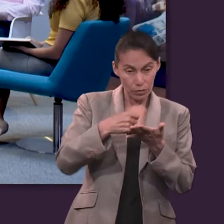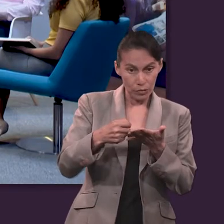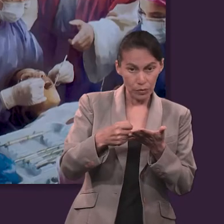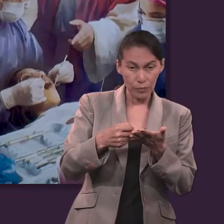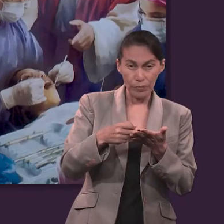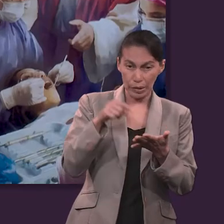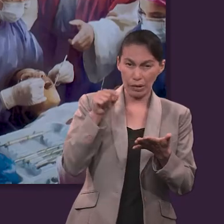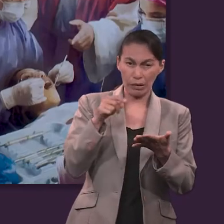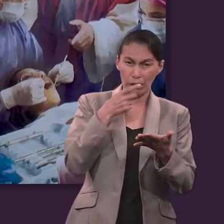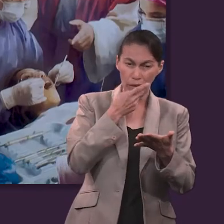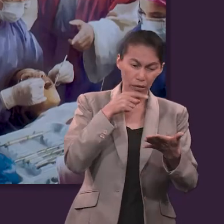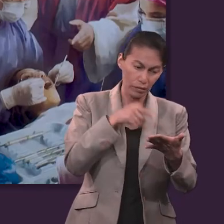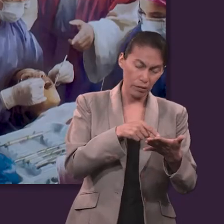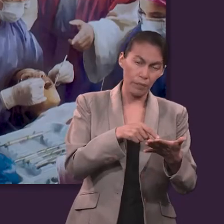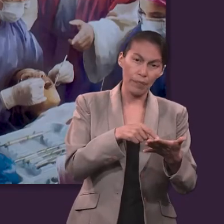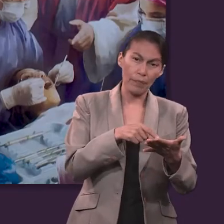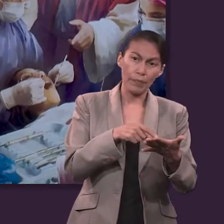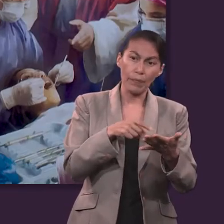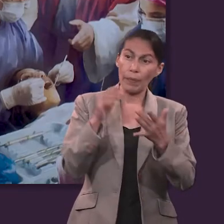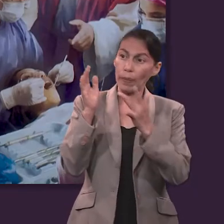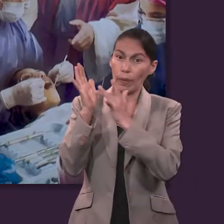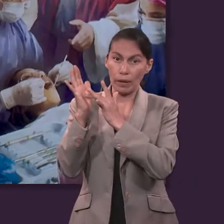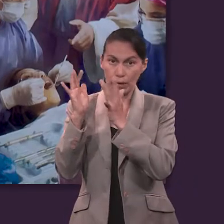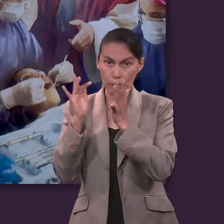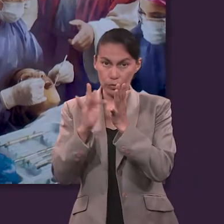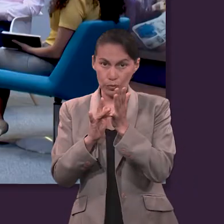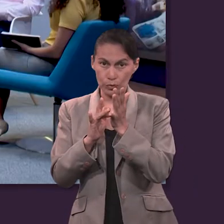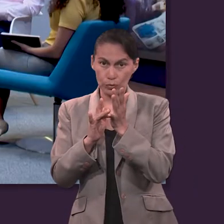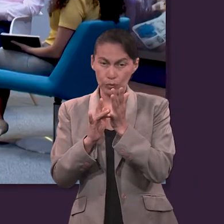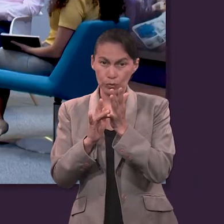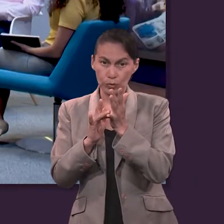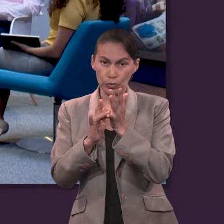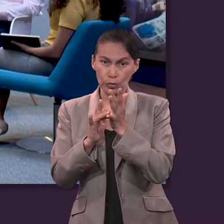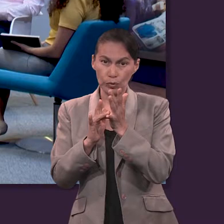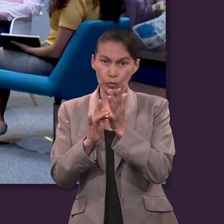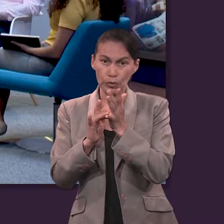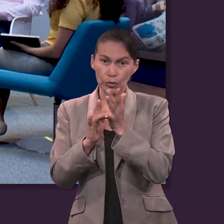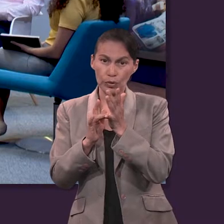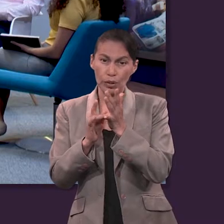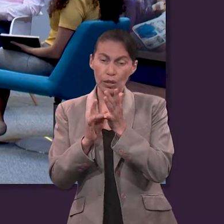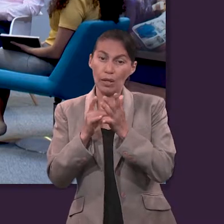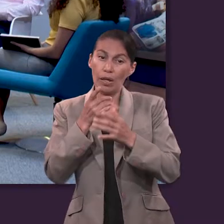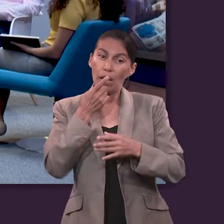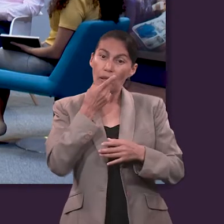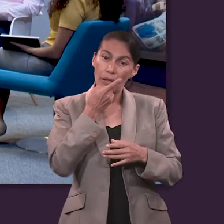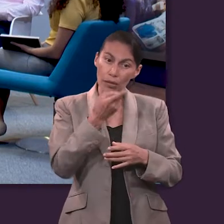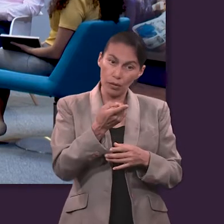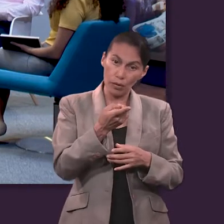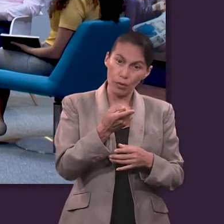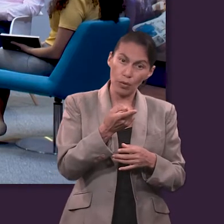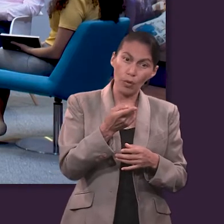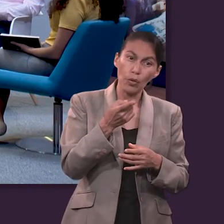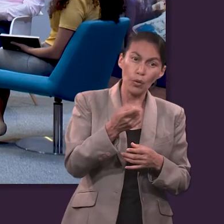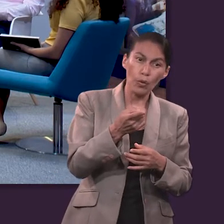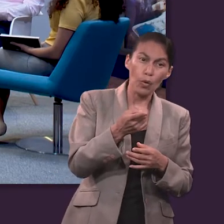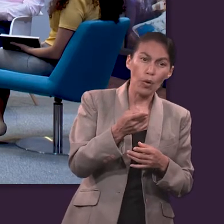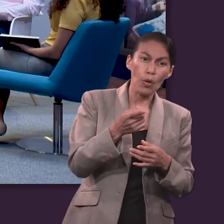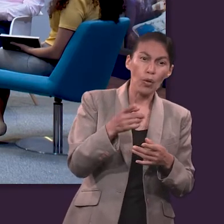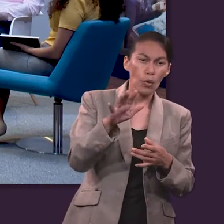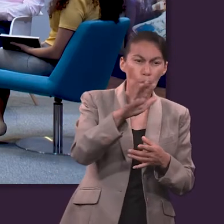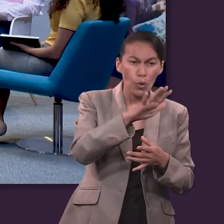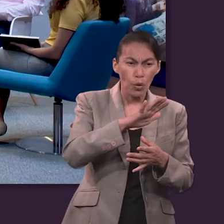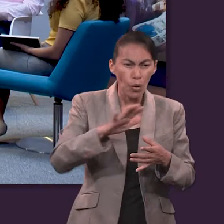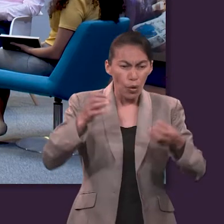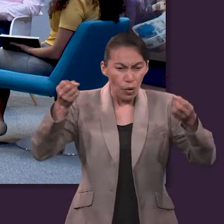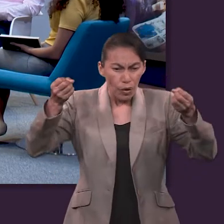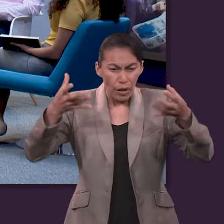mucho. Dice que cuando a Jesús le fue encomendada la tarea de crear y poblar el universo, él se